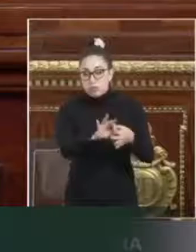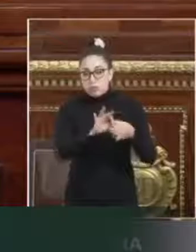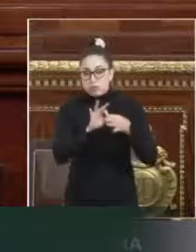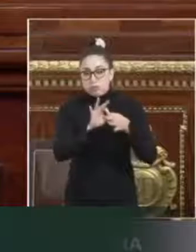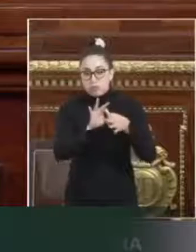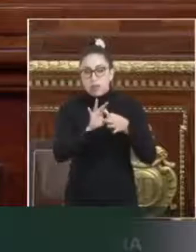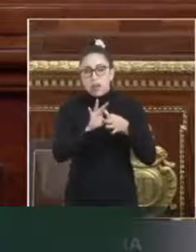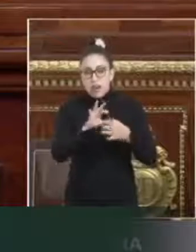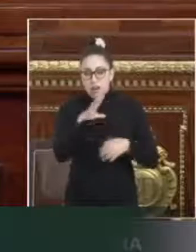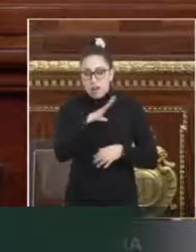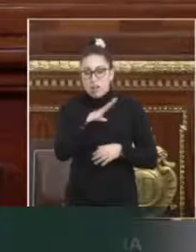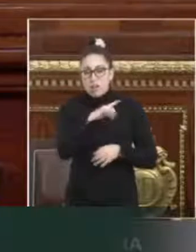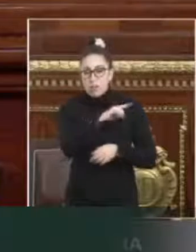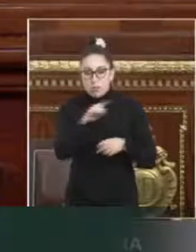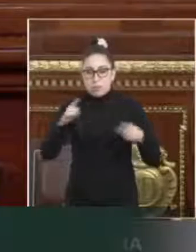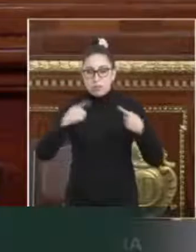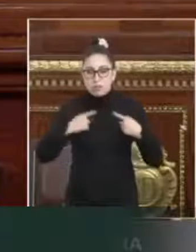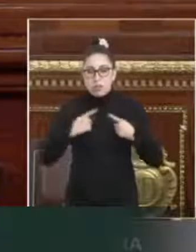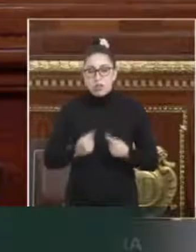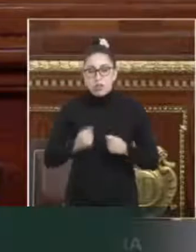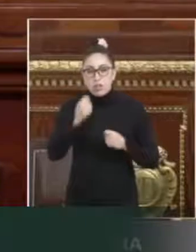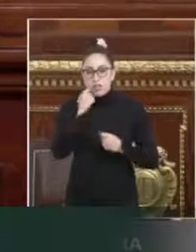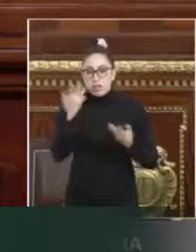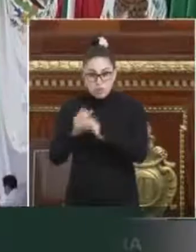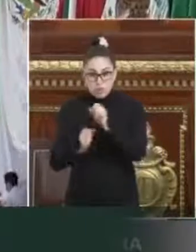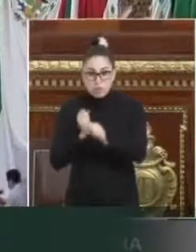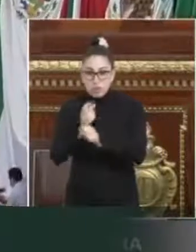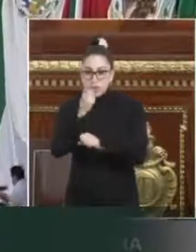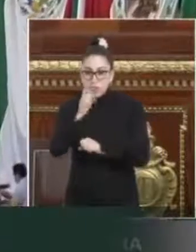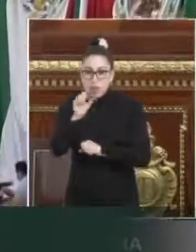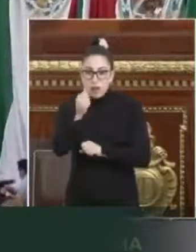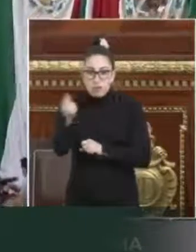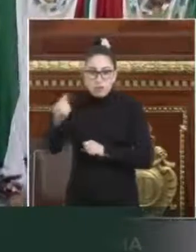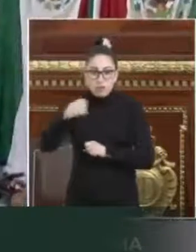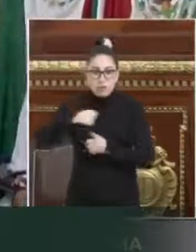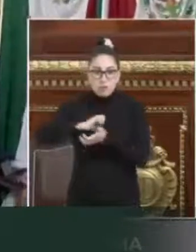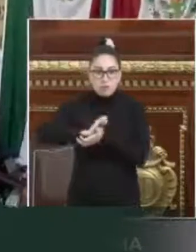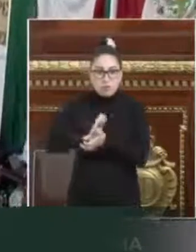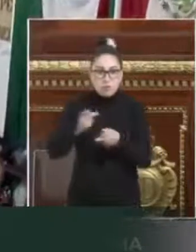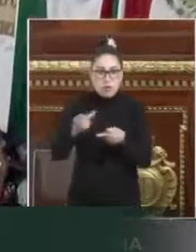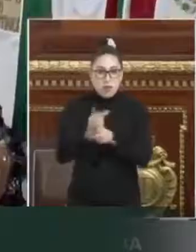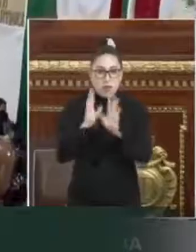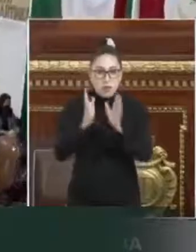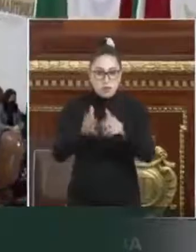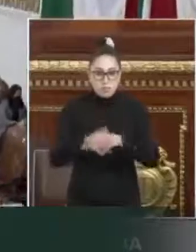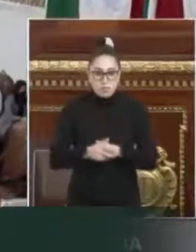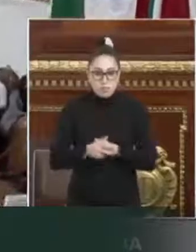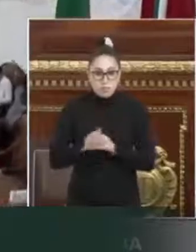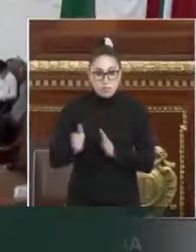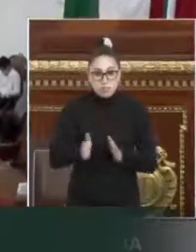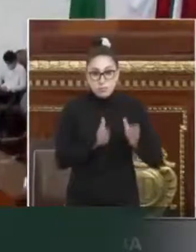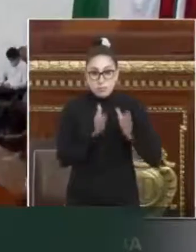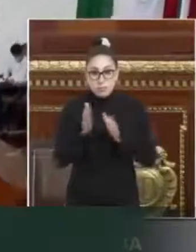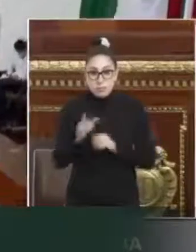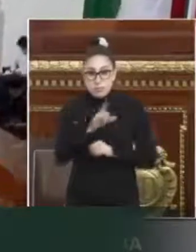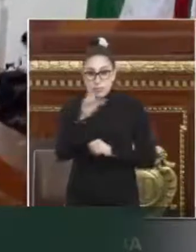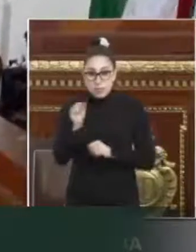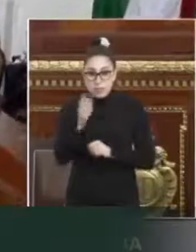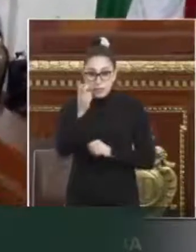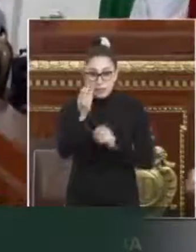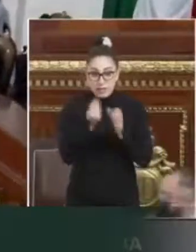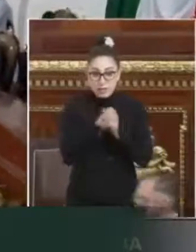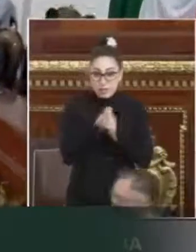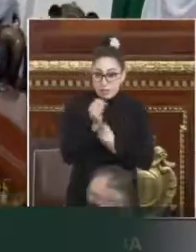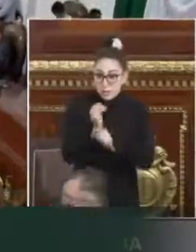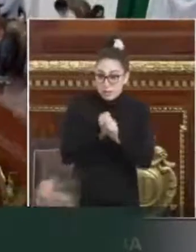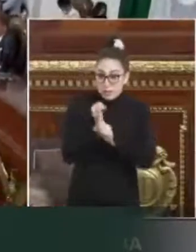o implícita violenten sus derechos humanos al momento de realizar su testamento u otros documentos sucesorios. Con la reforma se establecería que